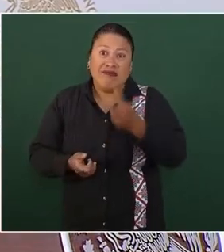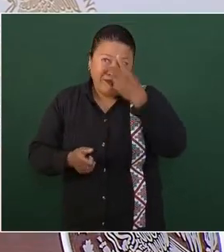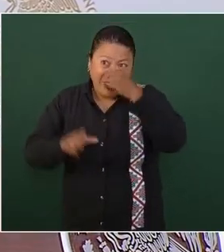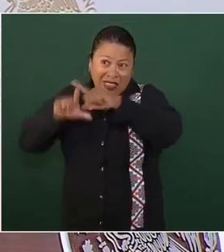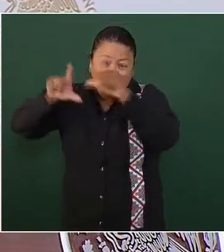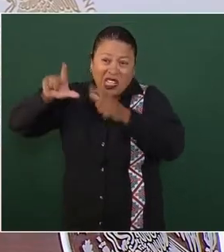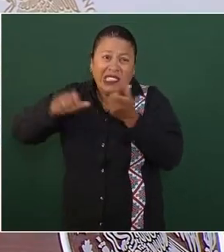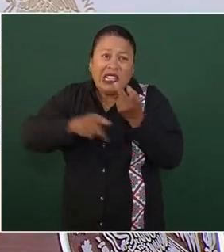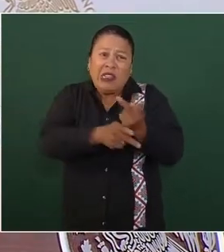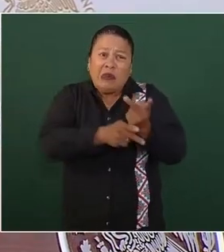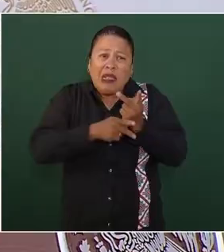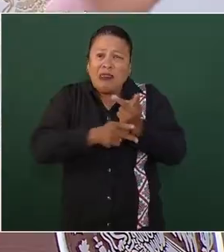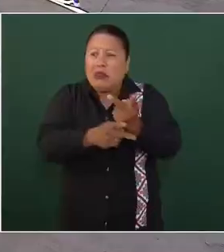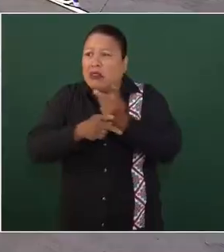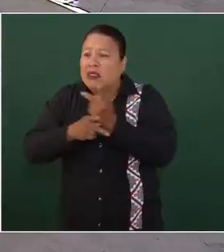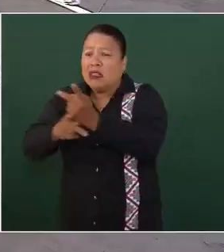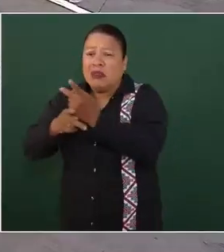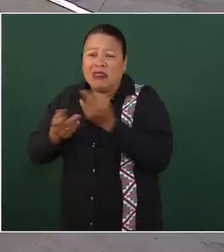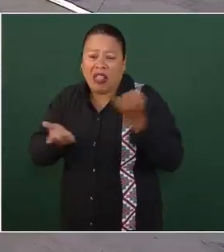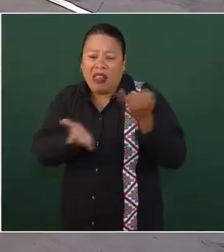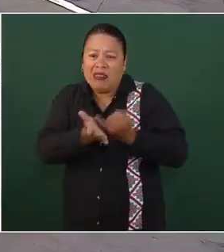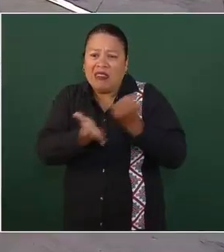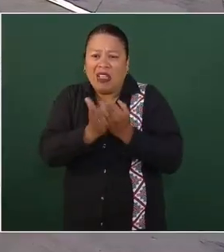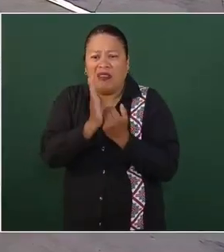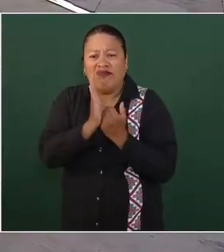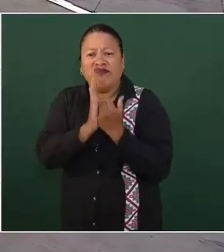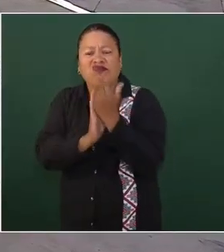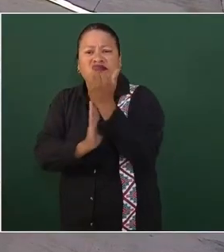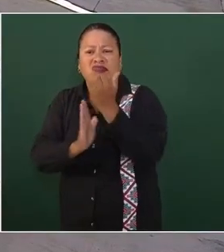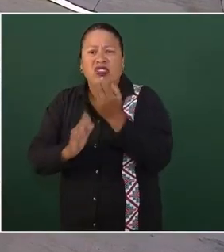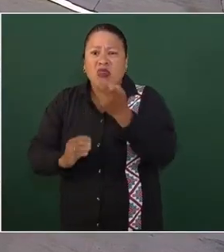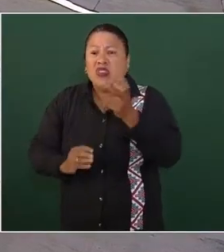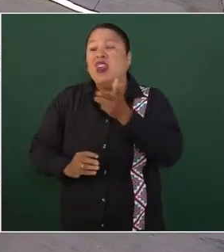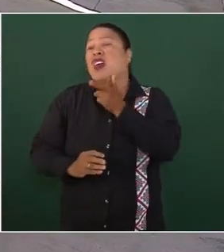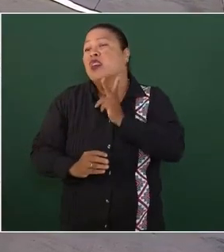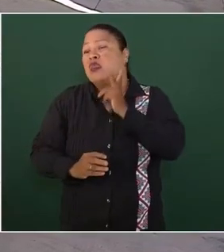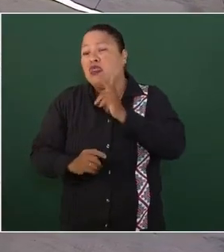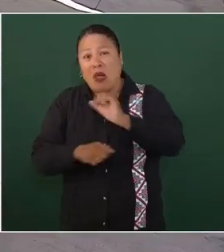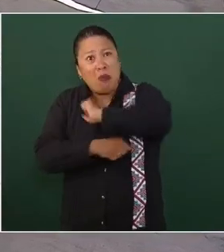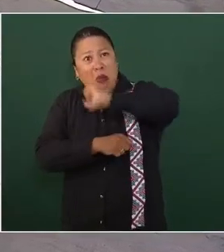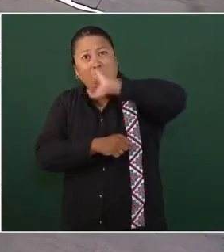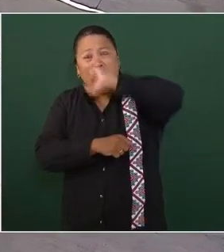y se tenía que aumentar impuestos y por eso los gasolinazos